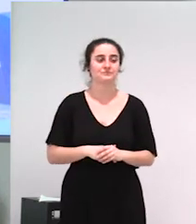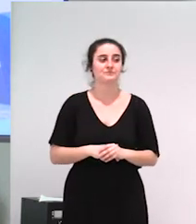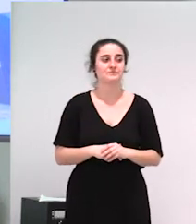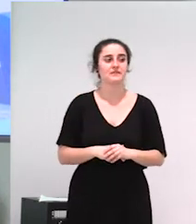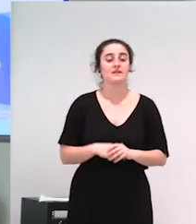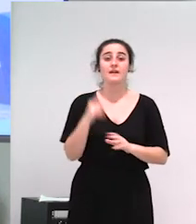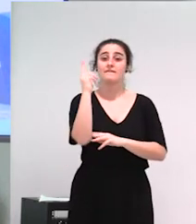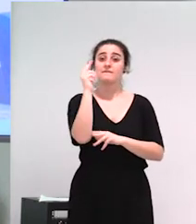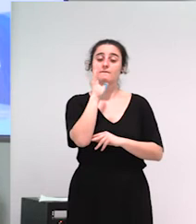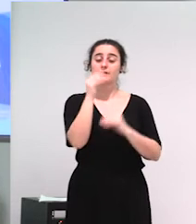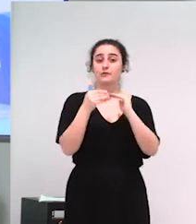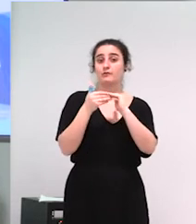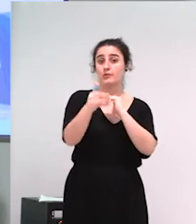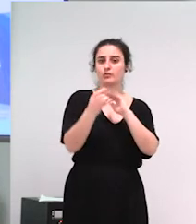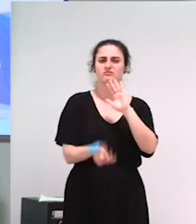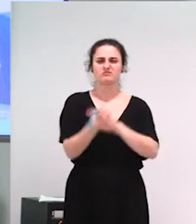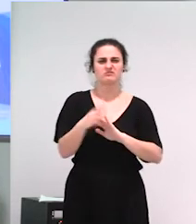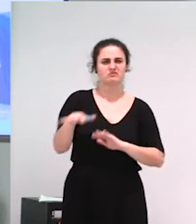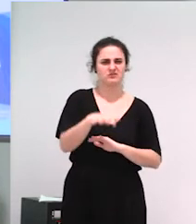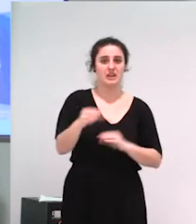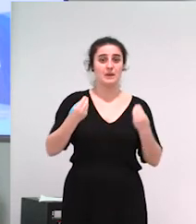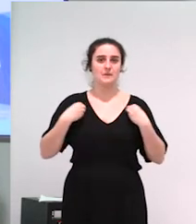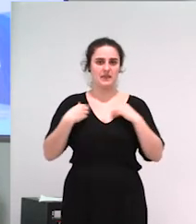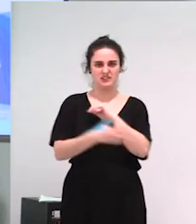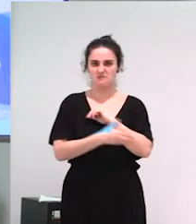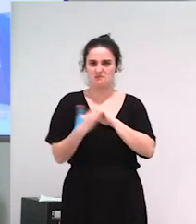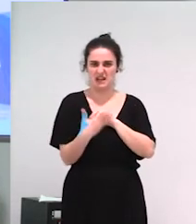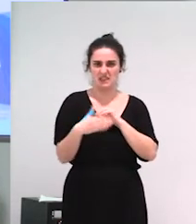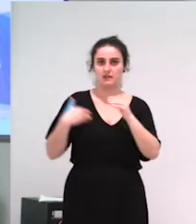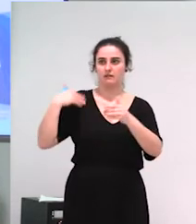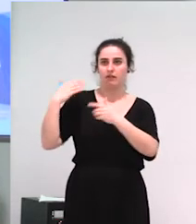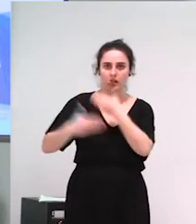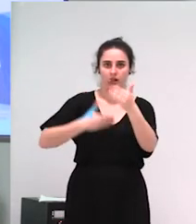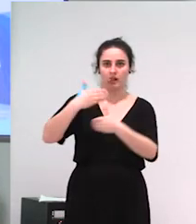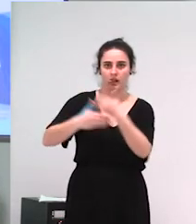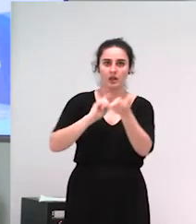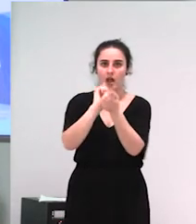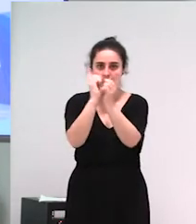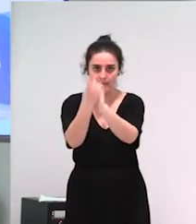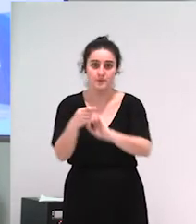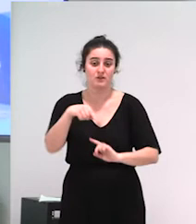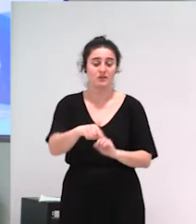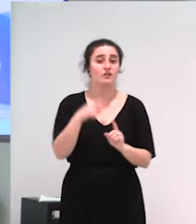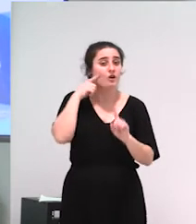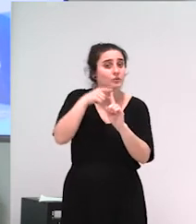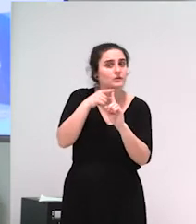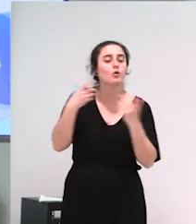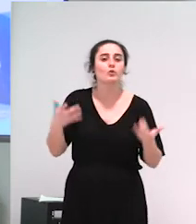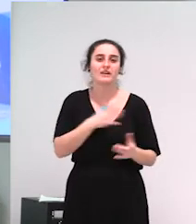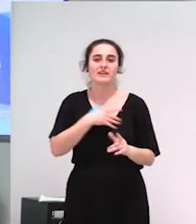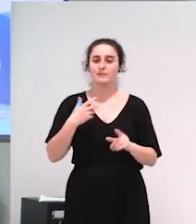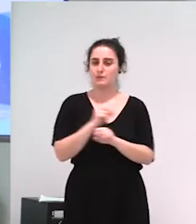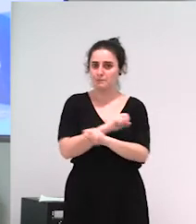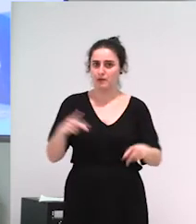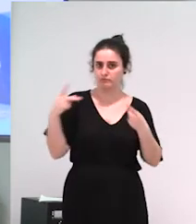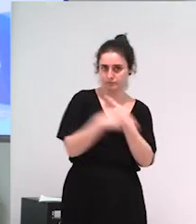Fridays for Future nace de vidas precarizadas y en transición, con la intención de impedir lo peor, de tener vidas dignas que